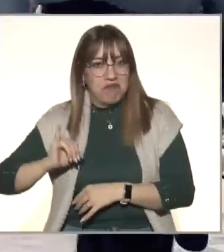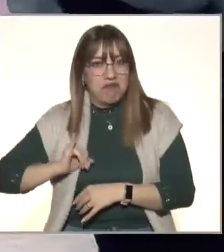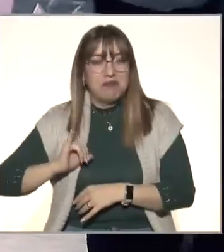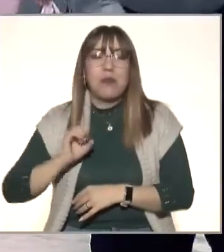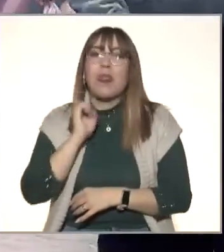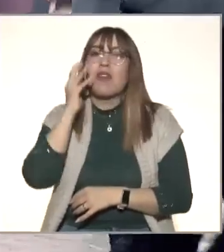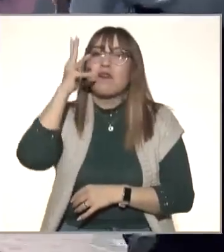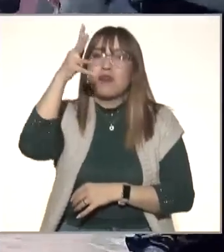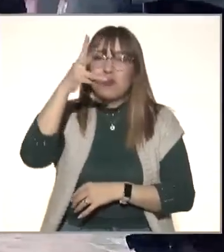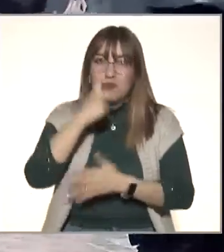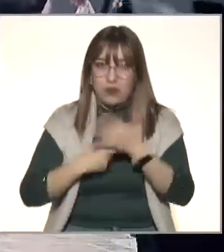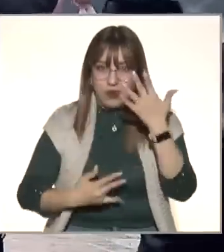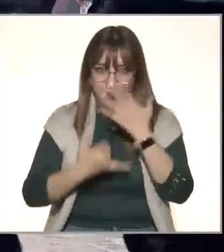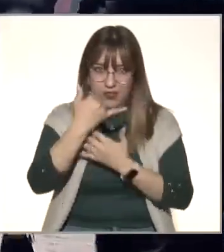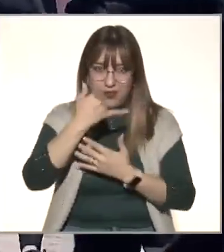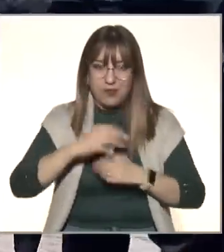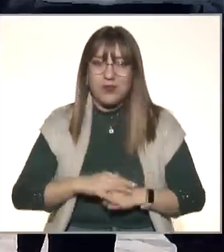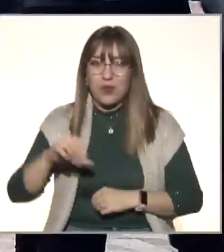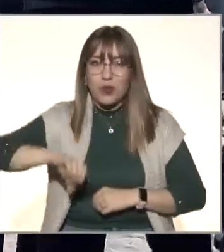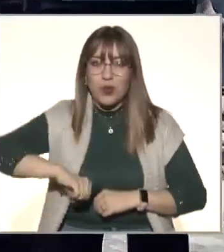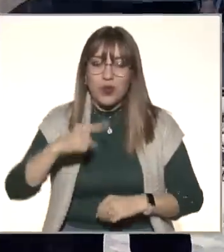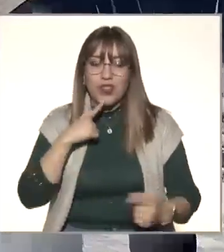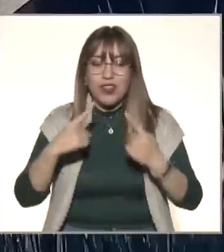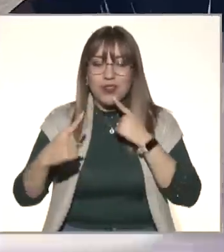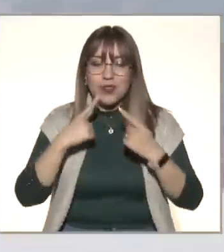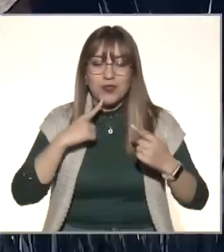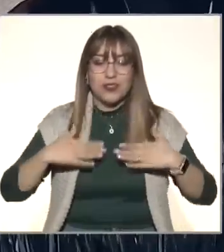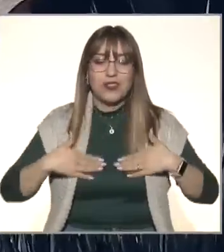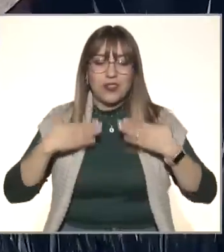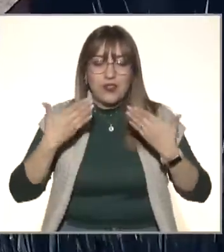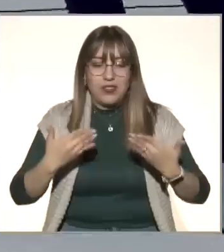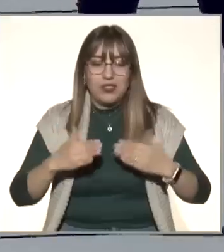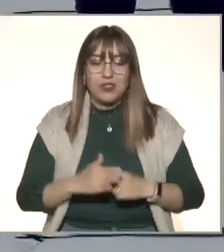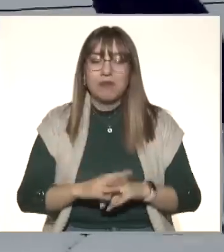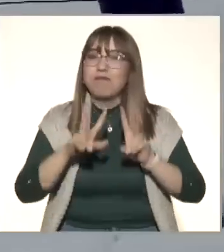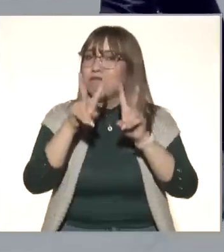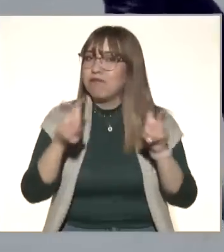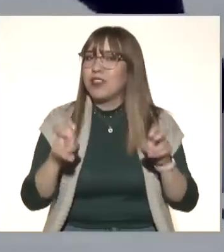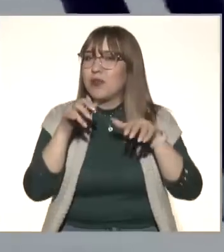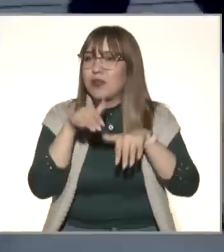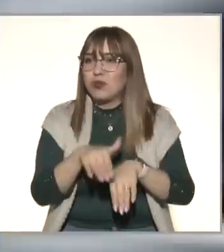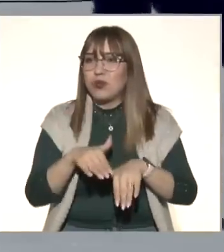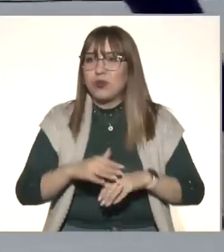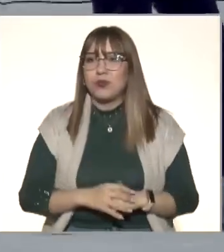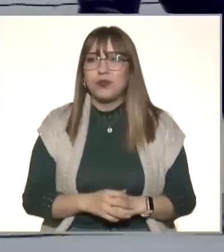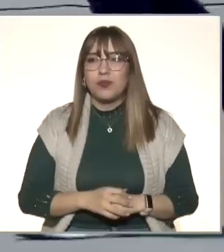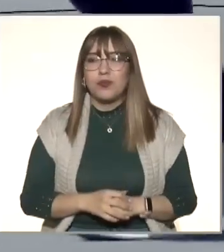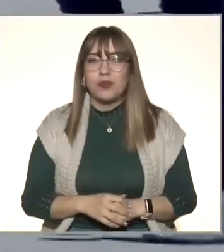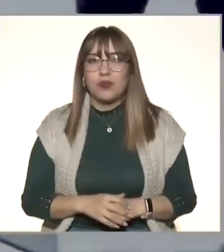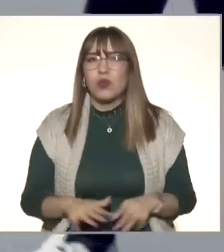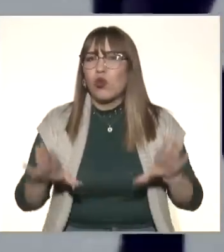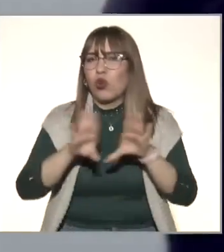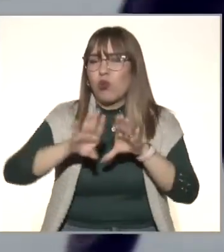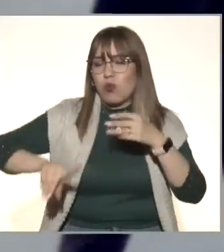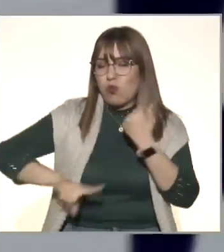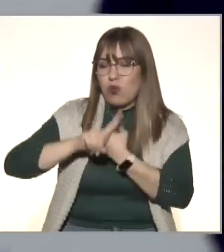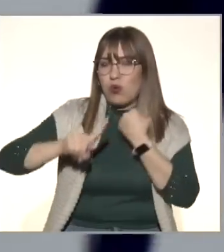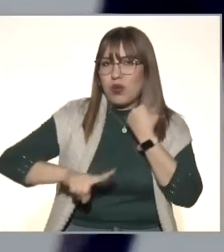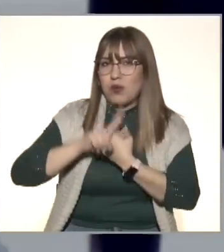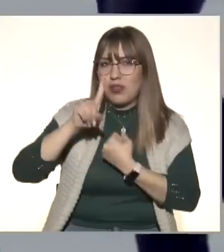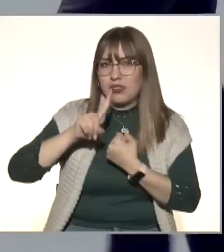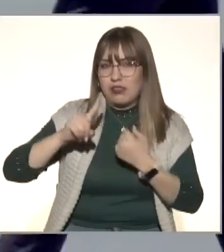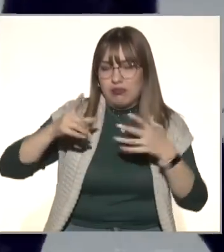de proyectos de vida. En Diálogos en Confianza hablaremos de cómo evitar los conflictos en